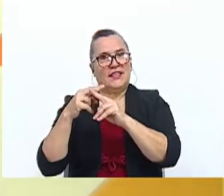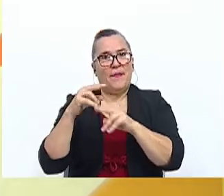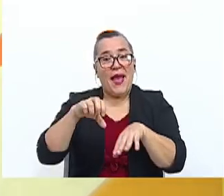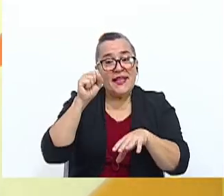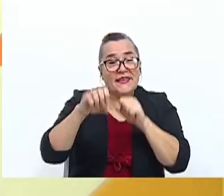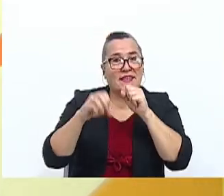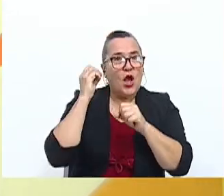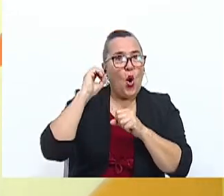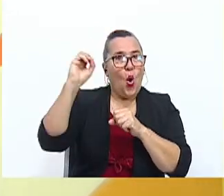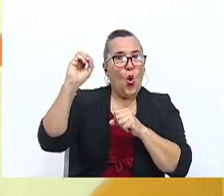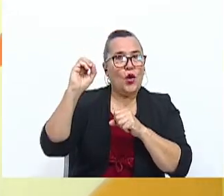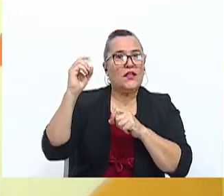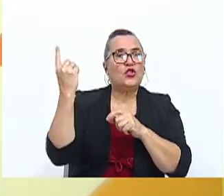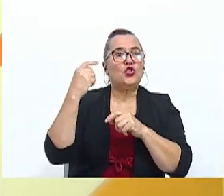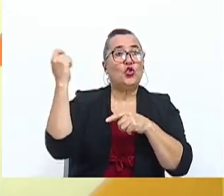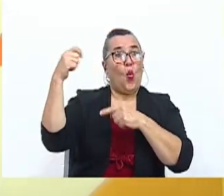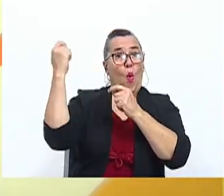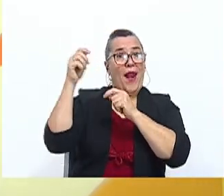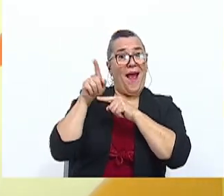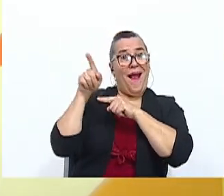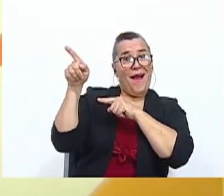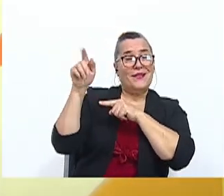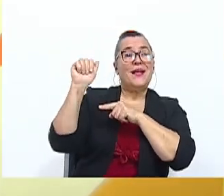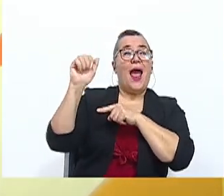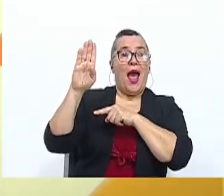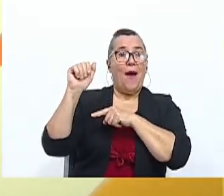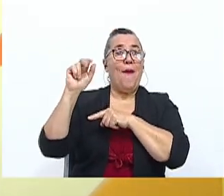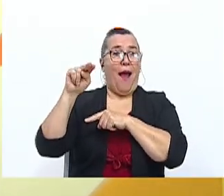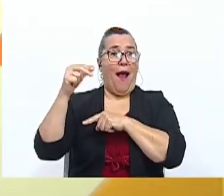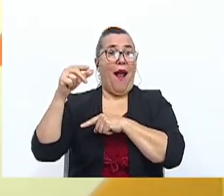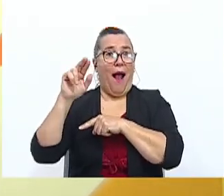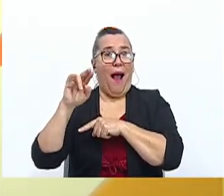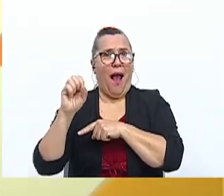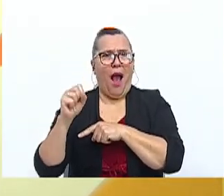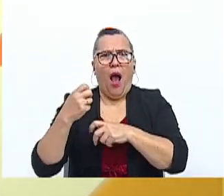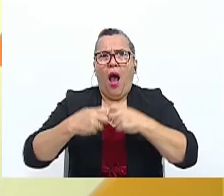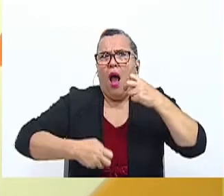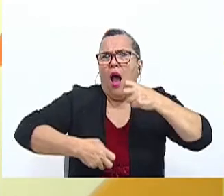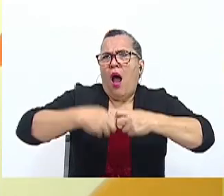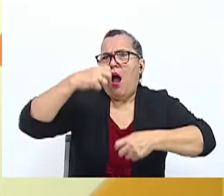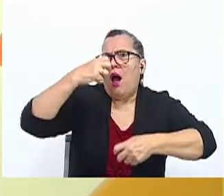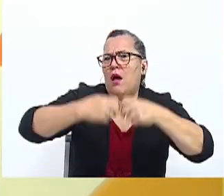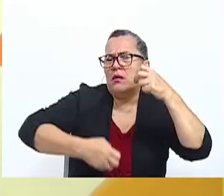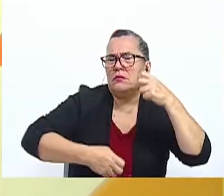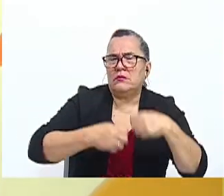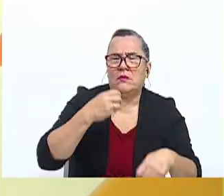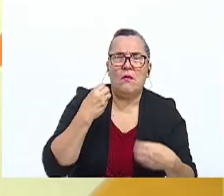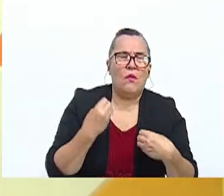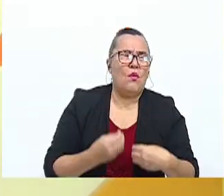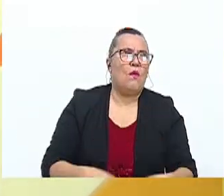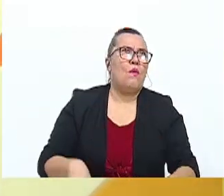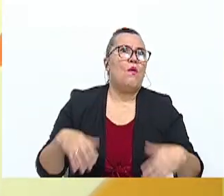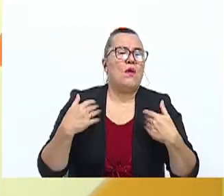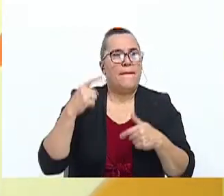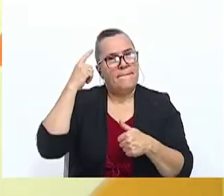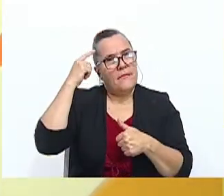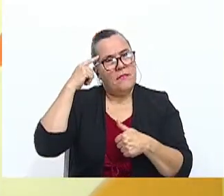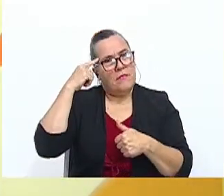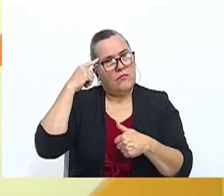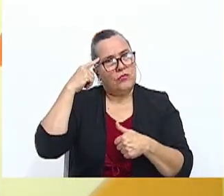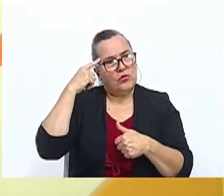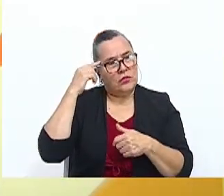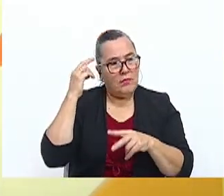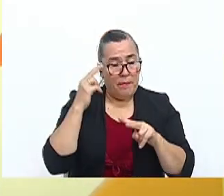de oro en Avangares. Hay mucha problemática porque tenemos también que pensar que así como vemos que la